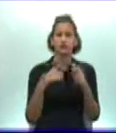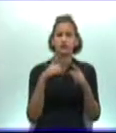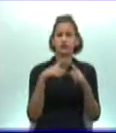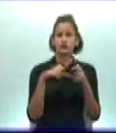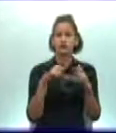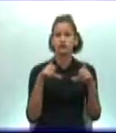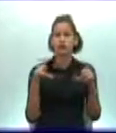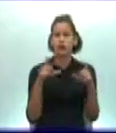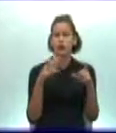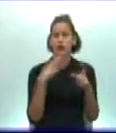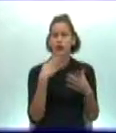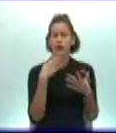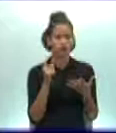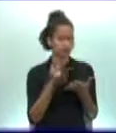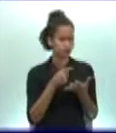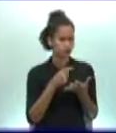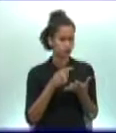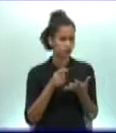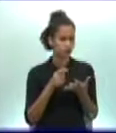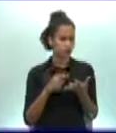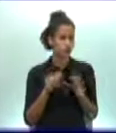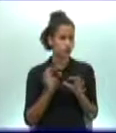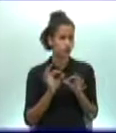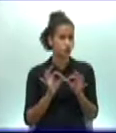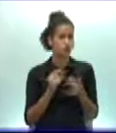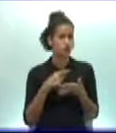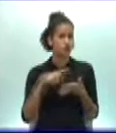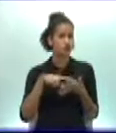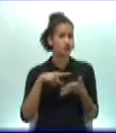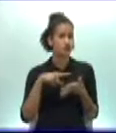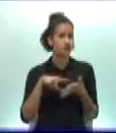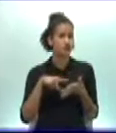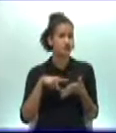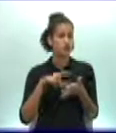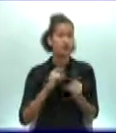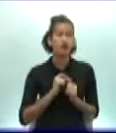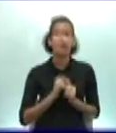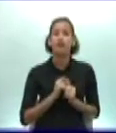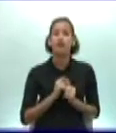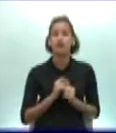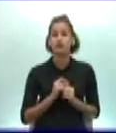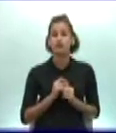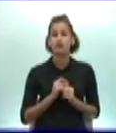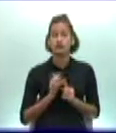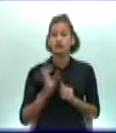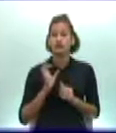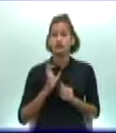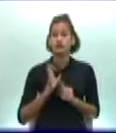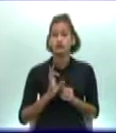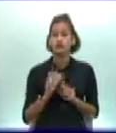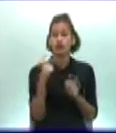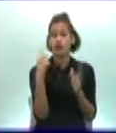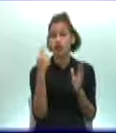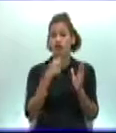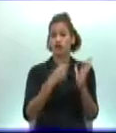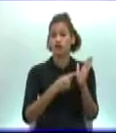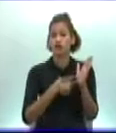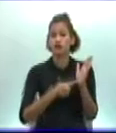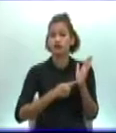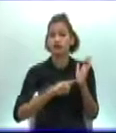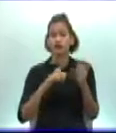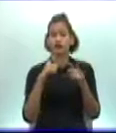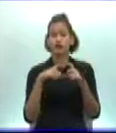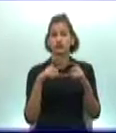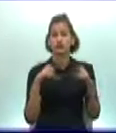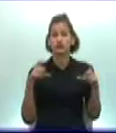mejor letra, cuidando la ortografía y, por supuesto, respetando las características del texto